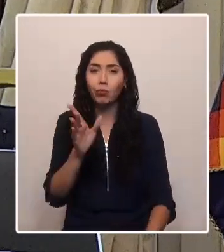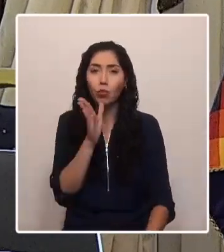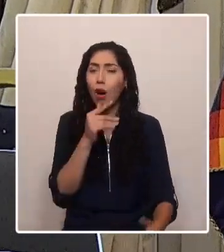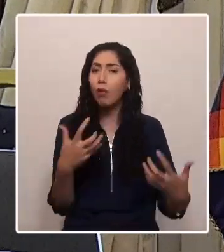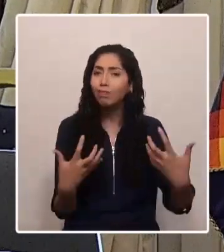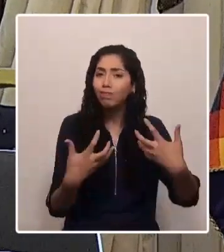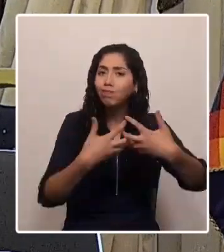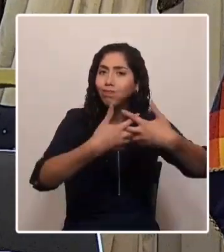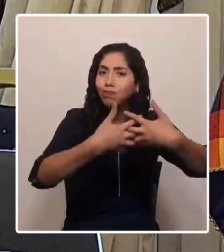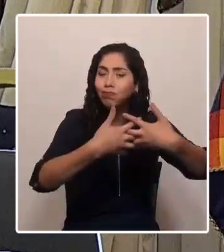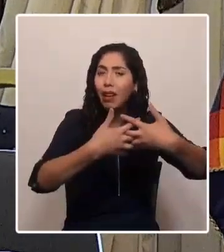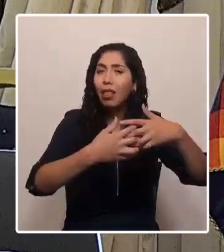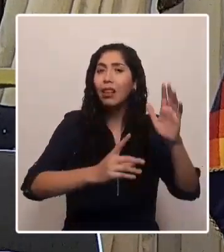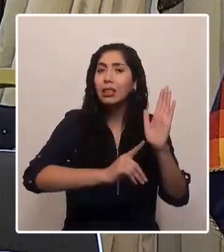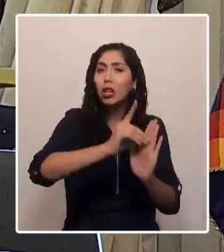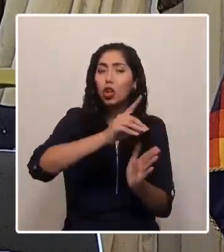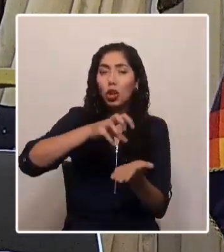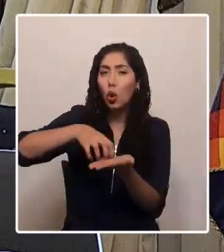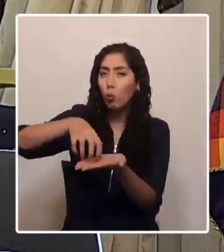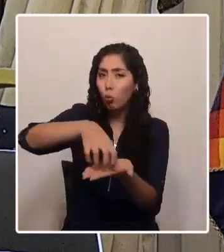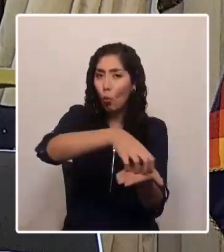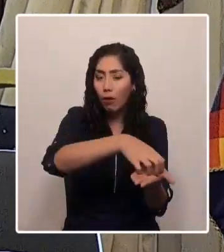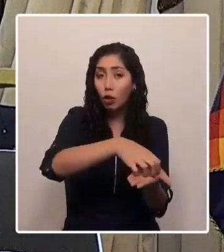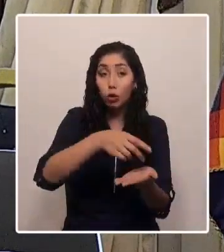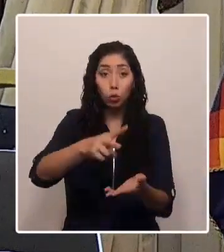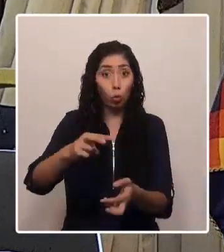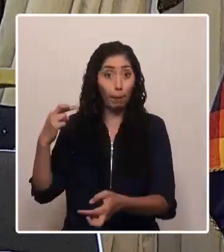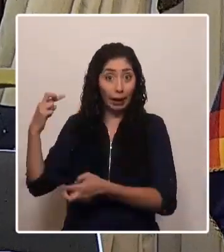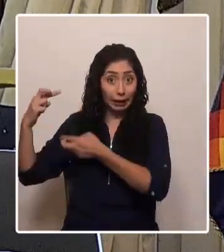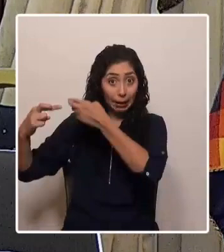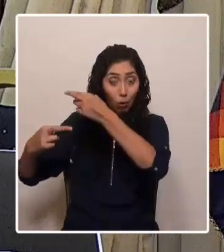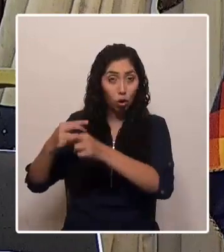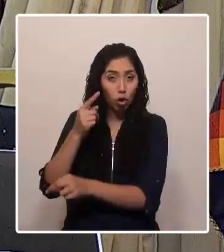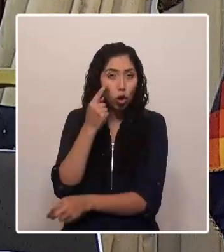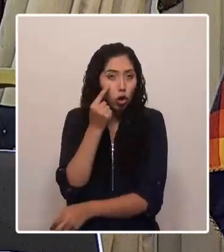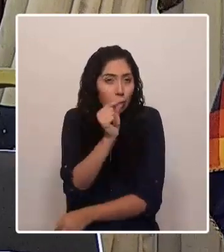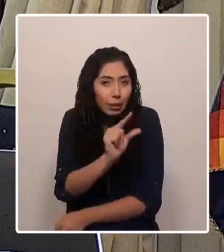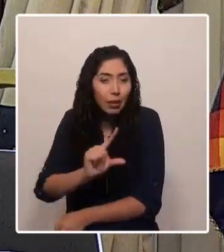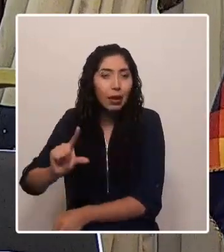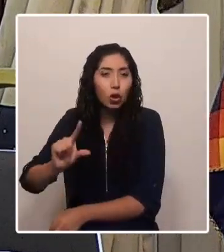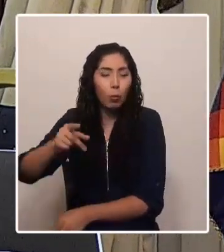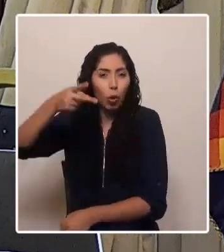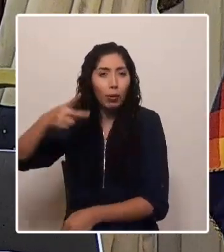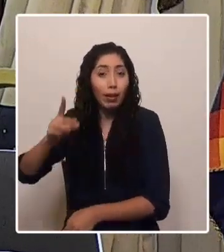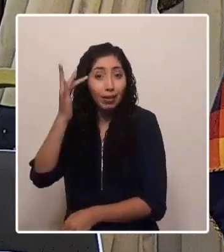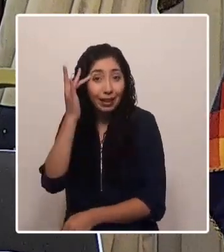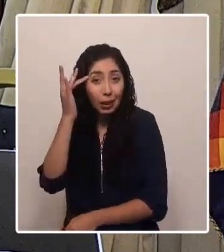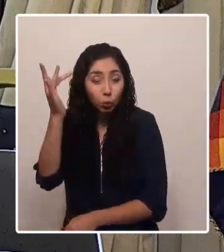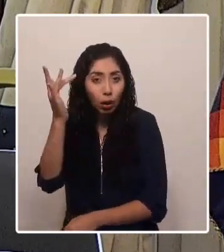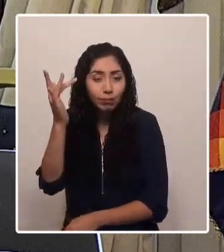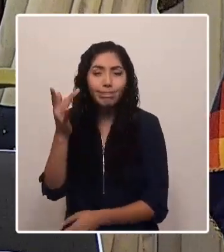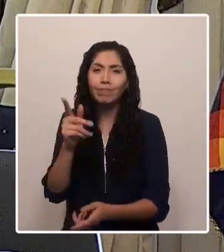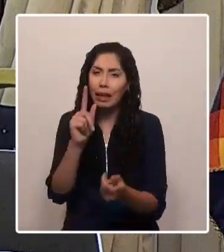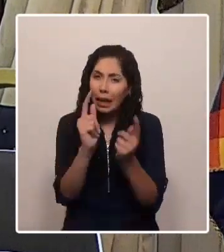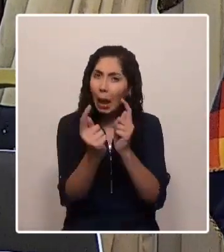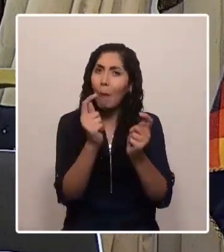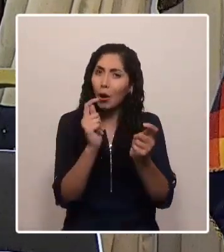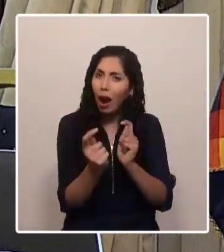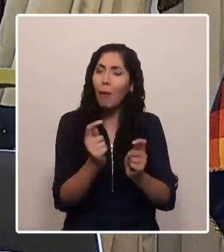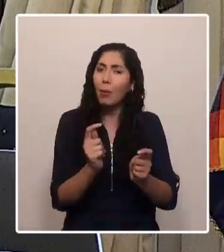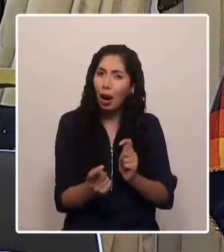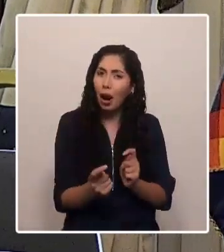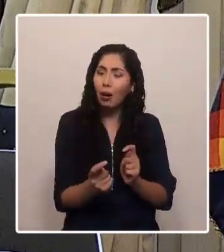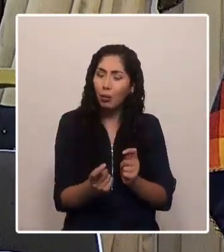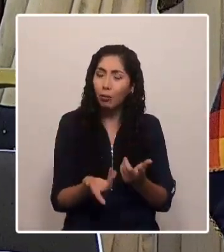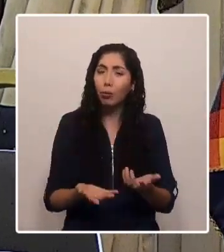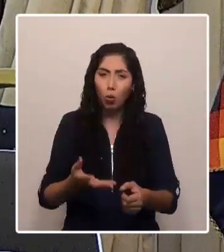lógicas del desarrollo de los pueblos, cuyo patrimonio, conocimiento y propiedad intelectual está en constante cambio dada la